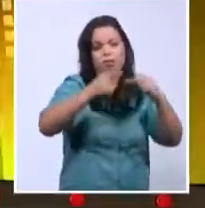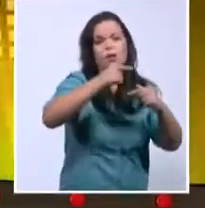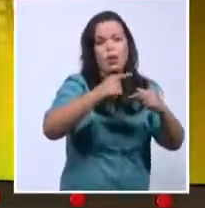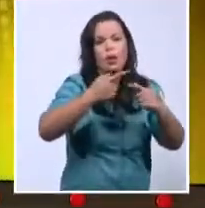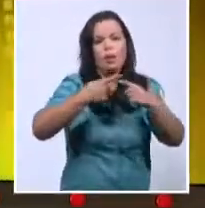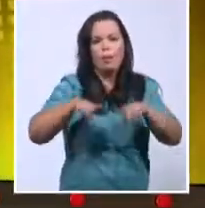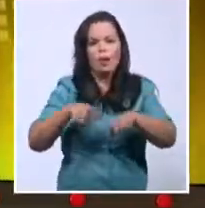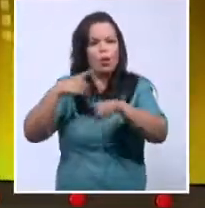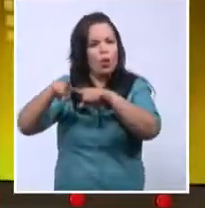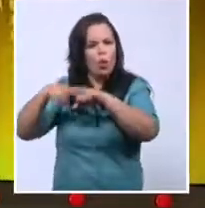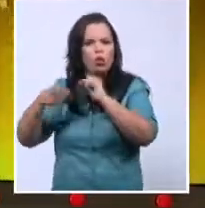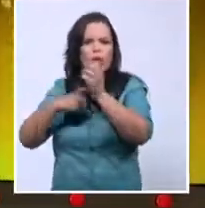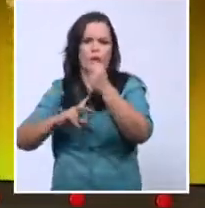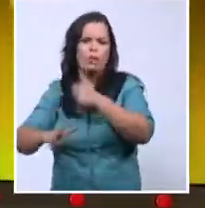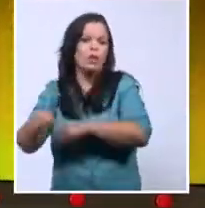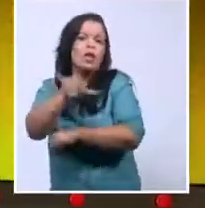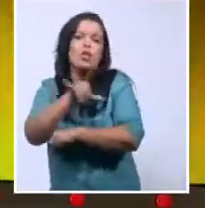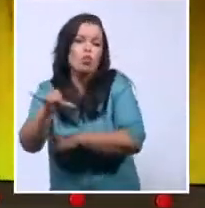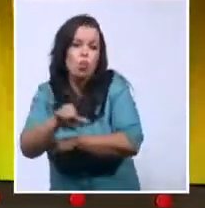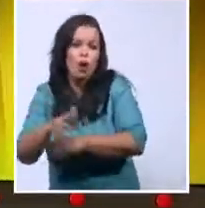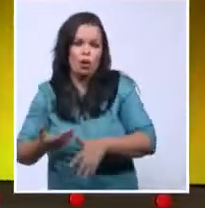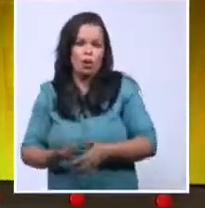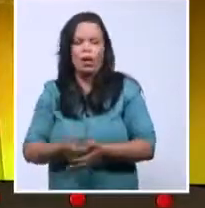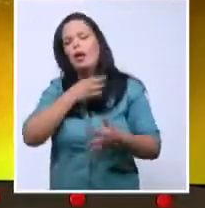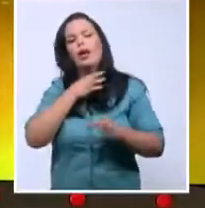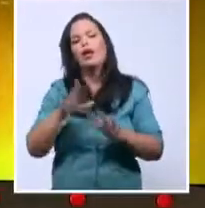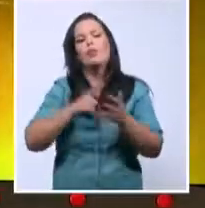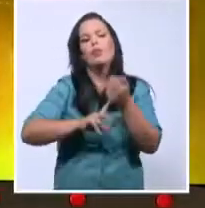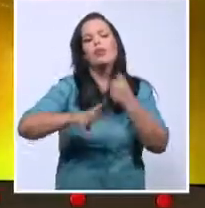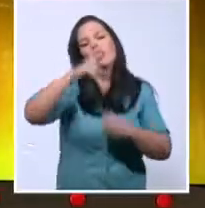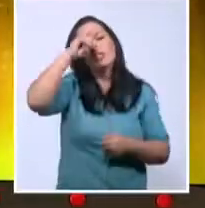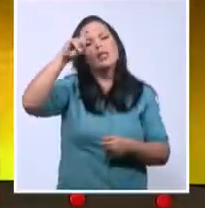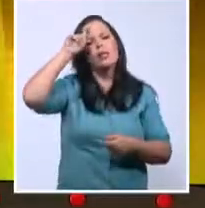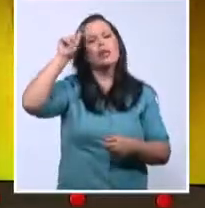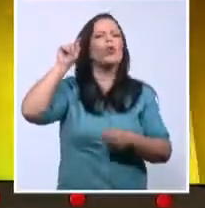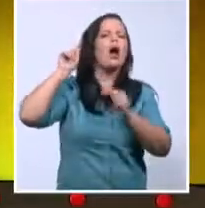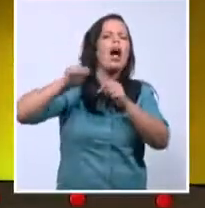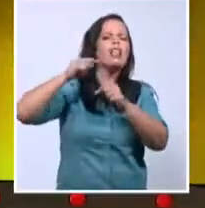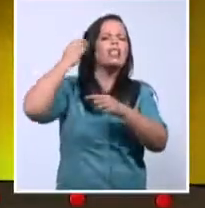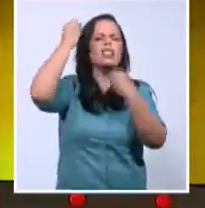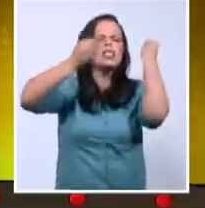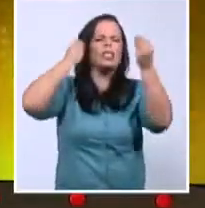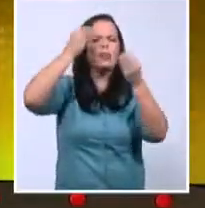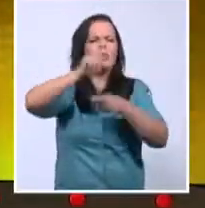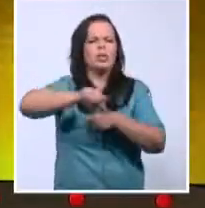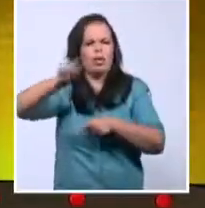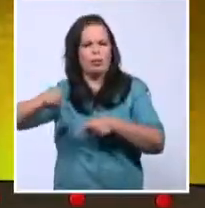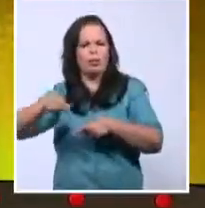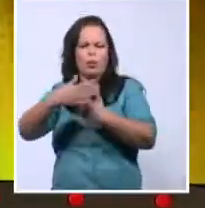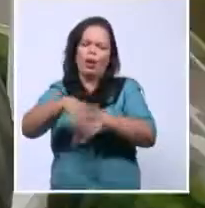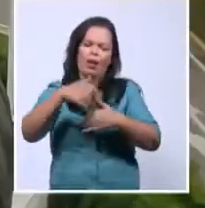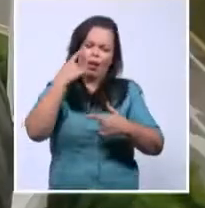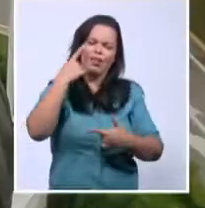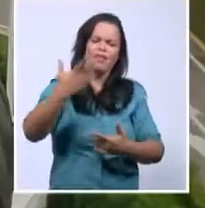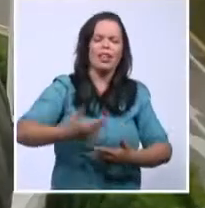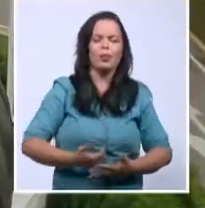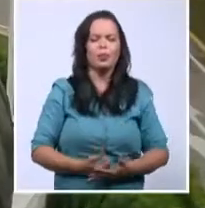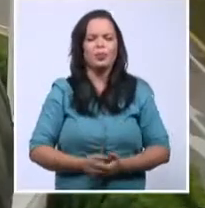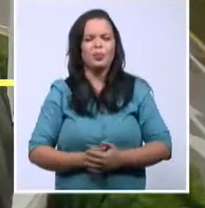el cubano en cualquier parte del país. En Santi Spíritus, concretamente, ¿qué están diciendo en las calles? Vamos a verlo a través de este material.